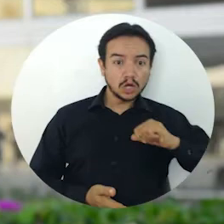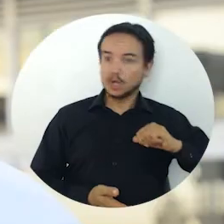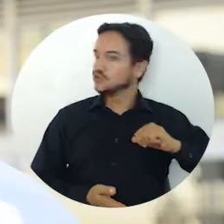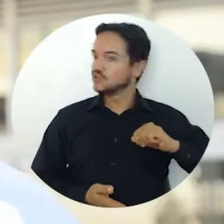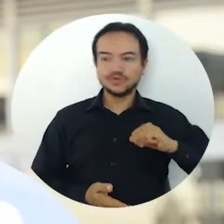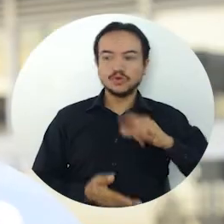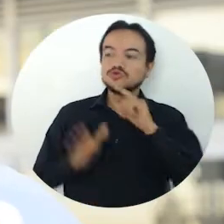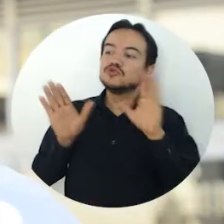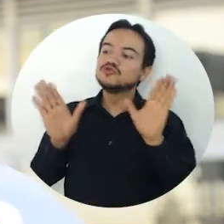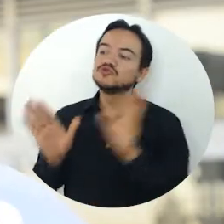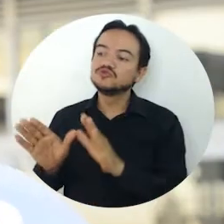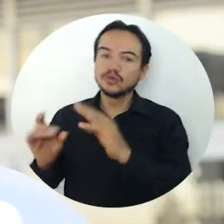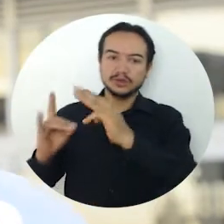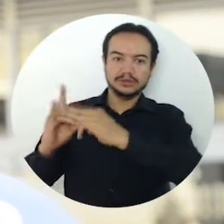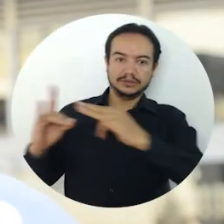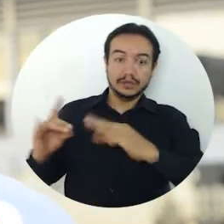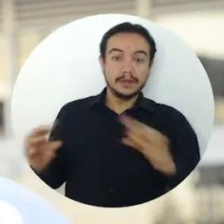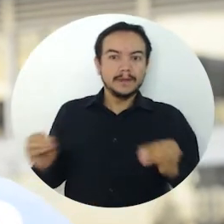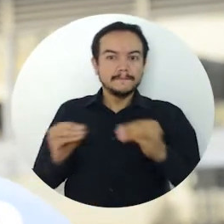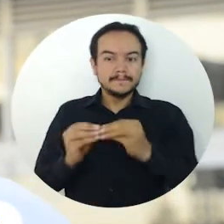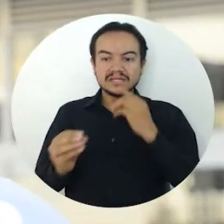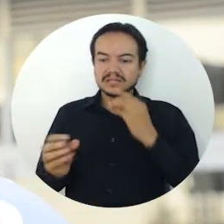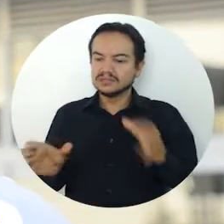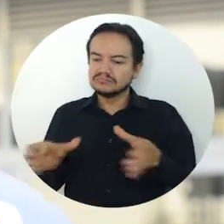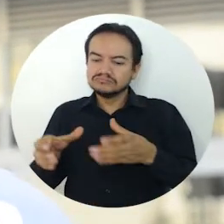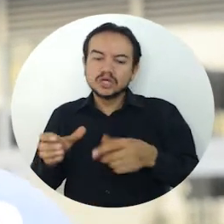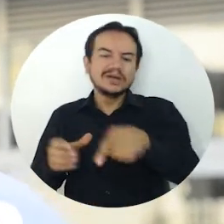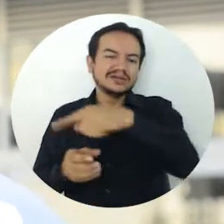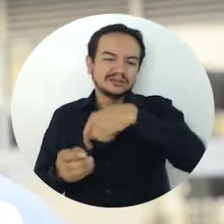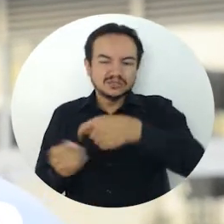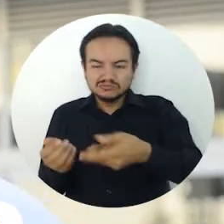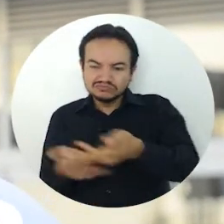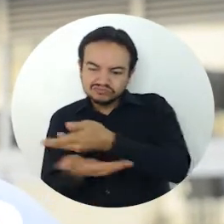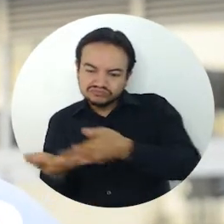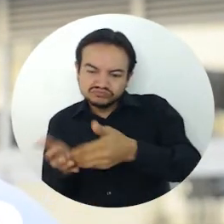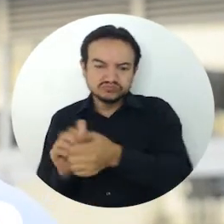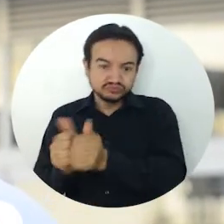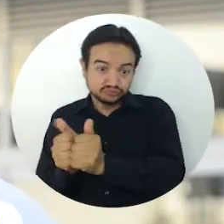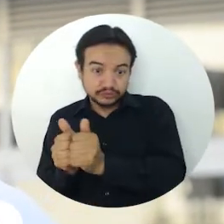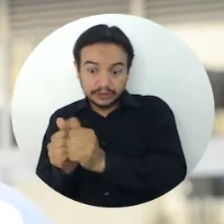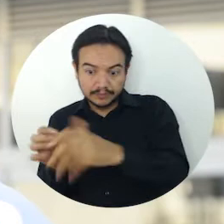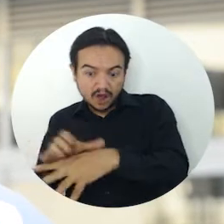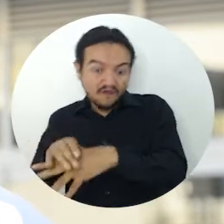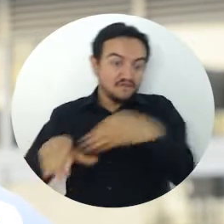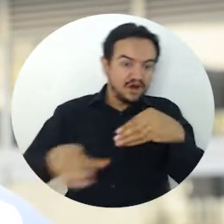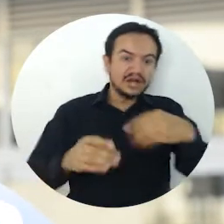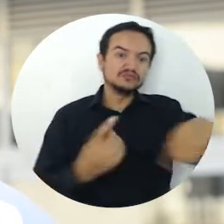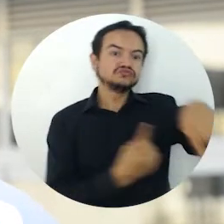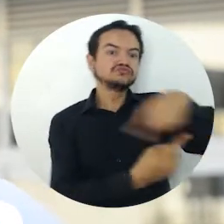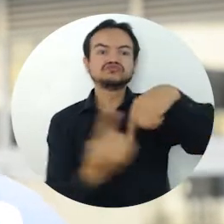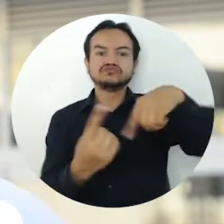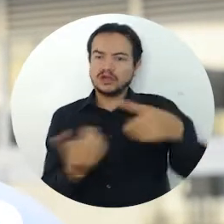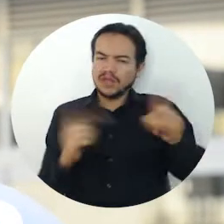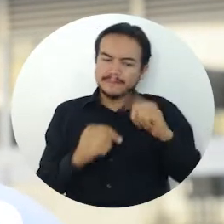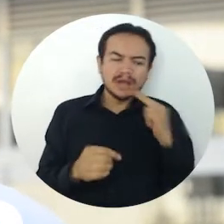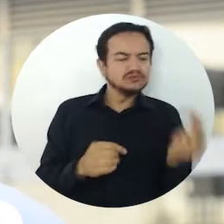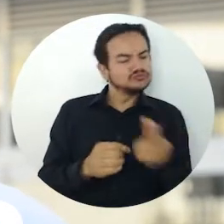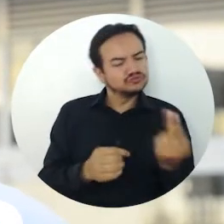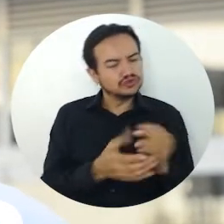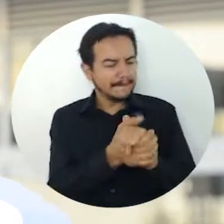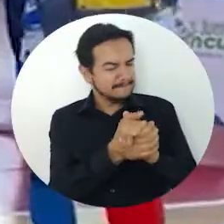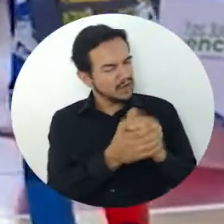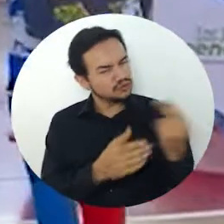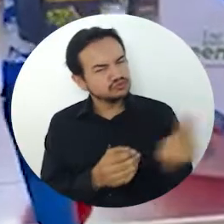importante. Pero también aparte de la armonía de juego, también hay una armonía de equipo fuera de la cancha. Son amigos, son compañeros, todo el tiempo están